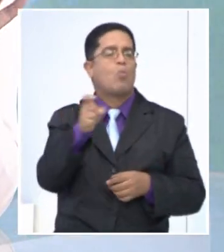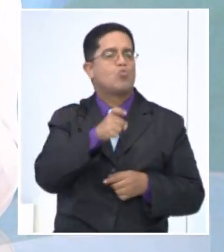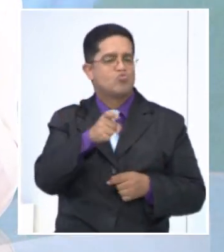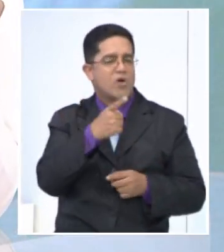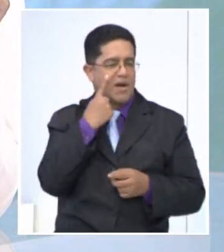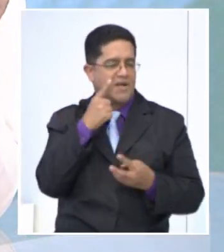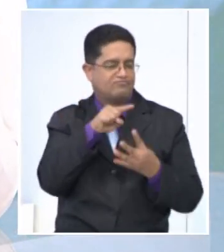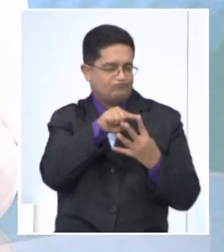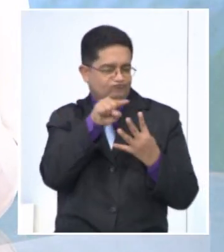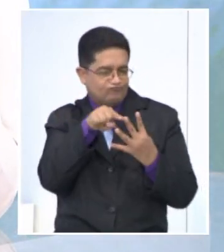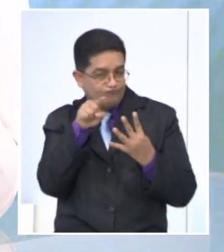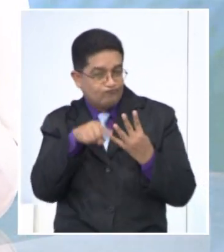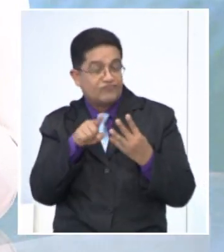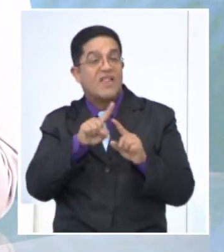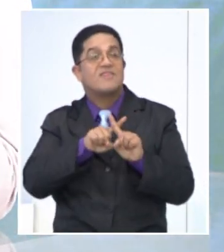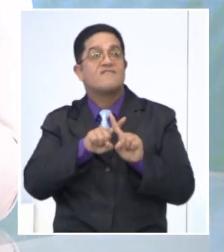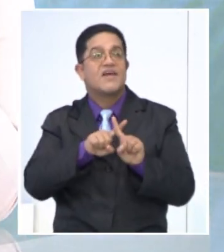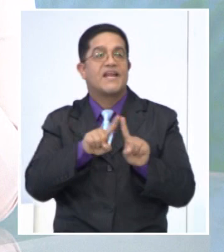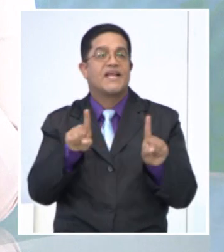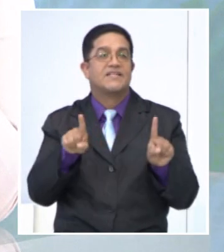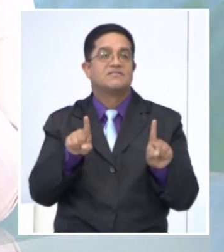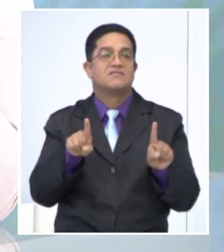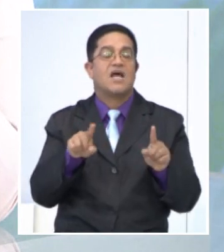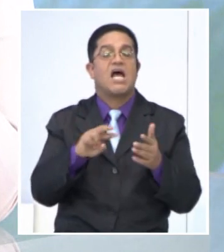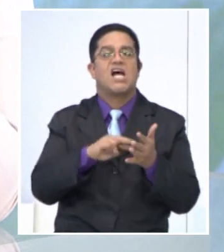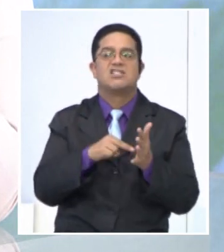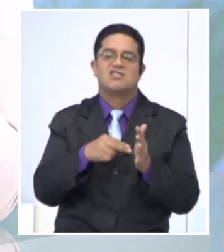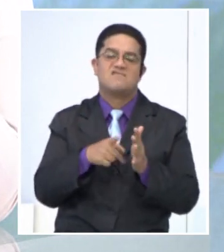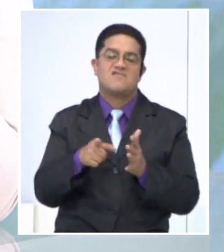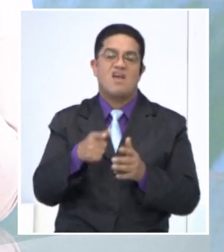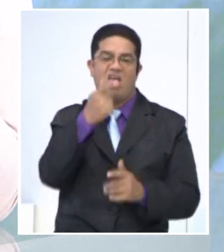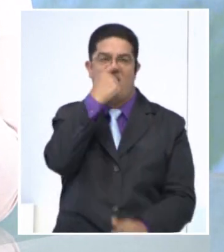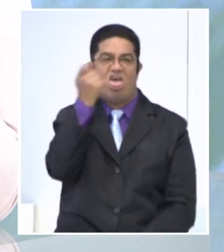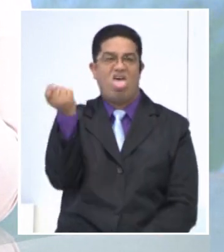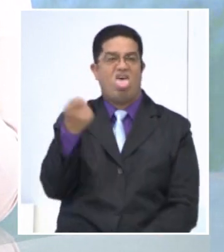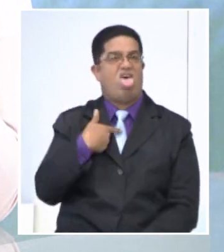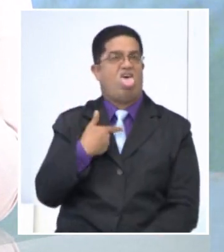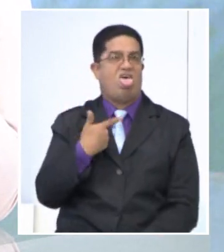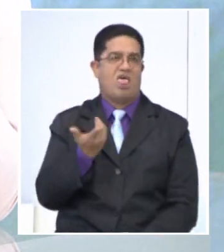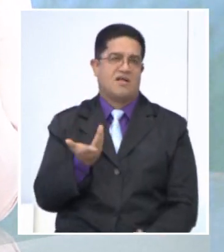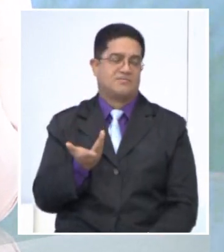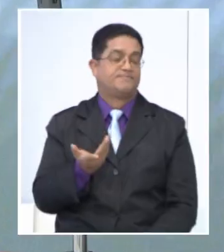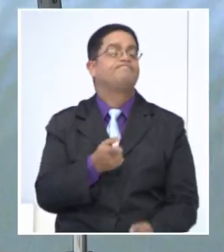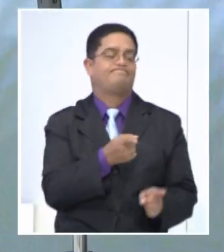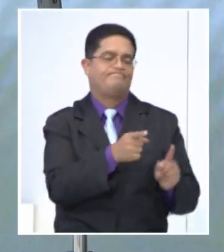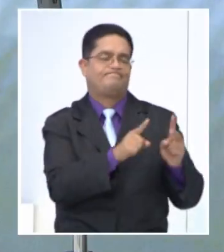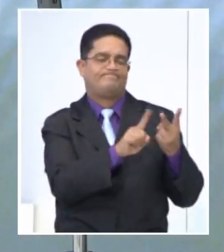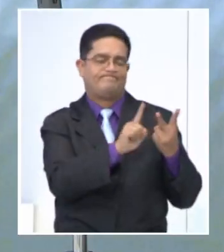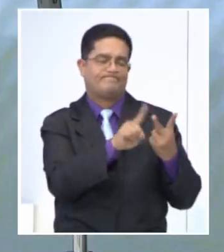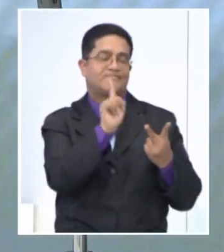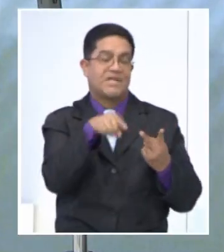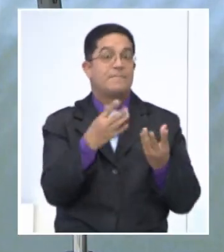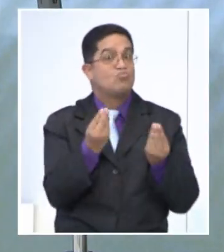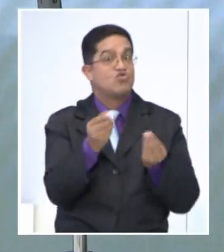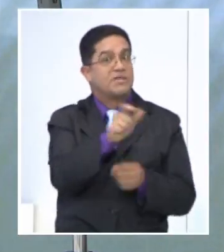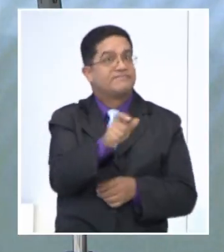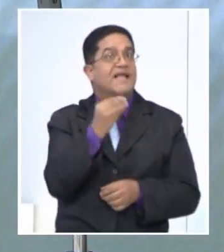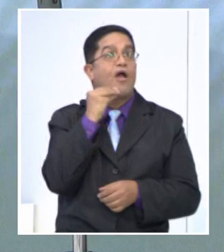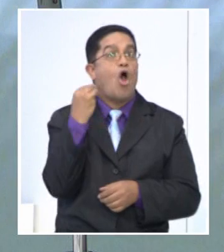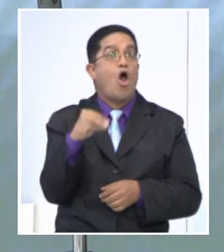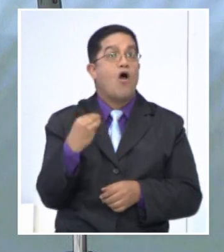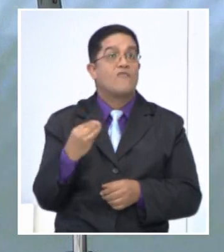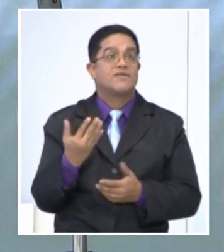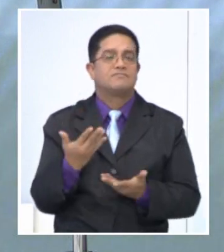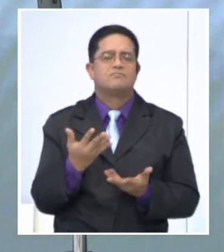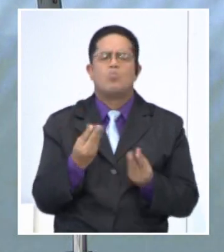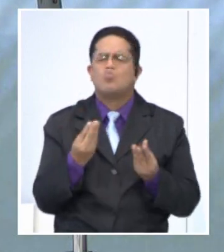diferenciación, porque también se crea como un matiz. No es que se hizo algo porque es que ella no se quiere o él no se quiere. Igualmente, eso pasa mucho con la gente joven, que pues, es muy